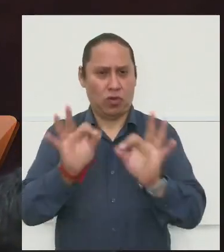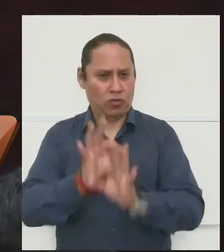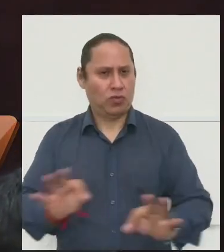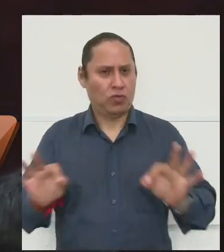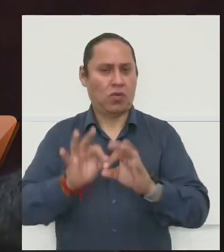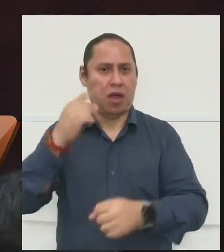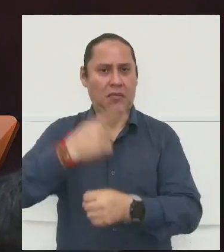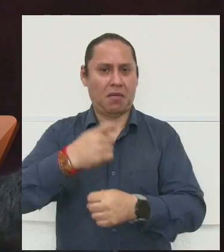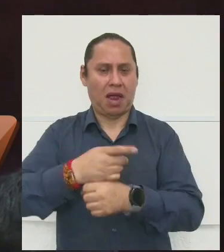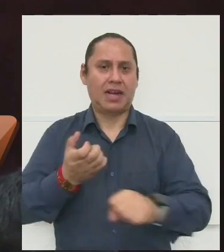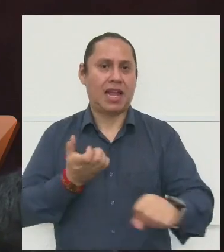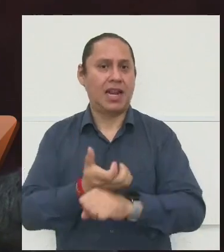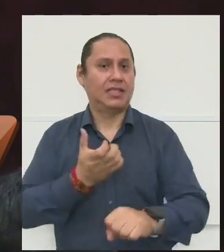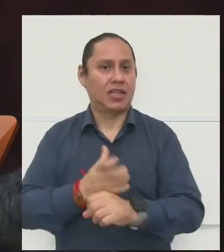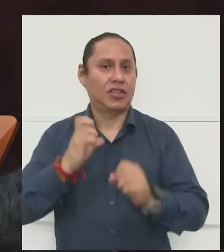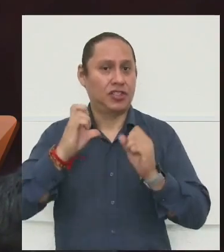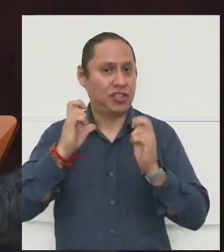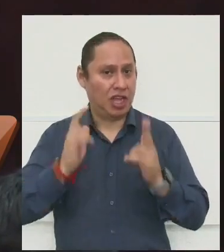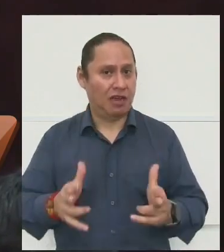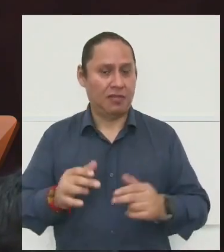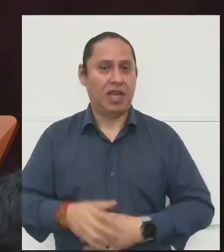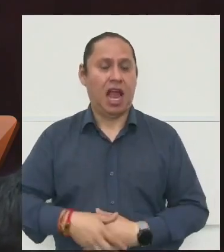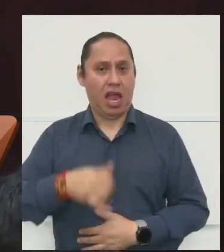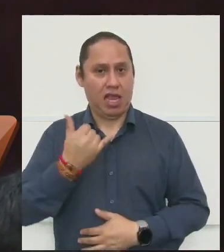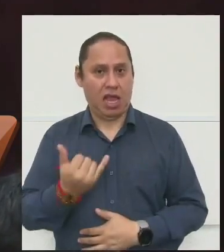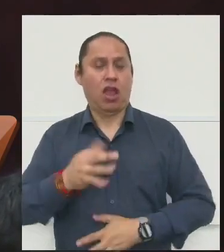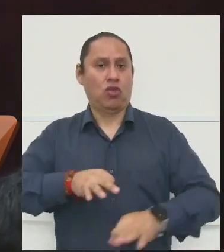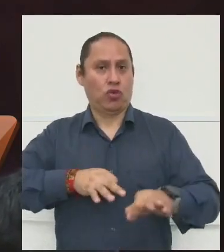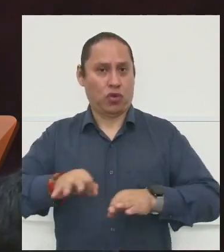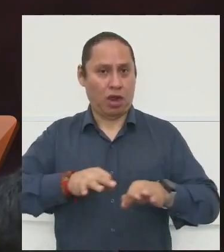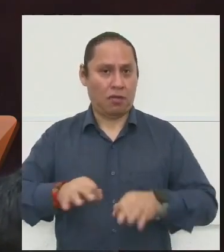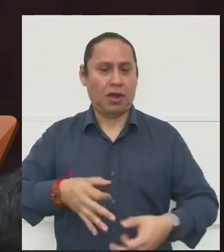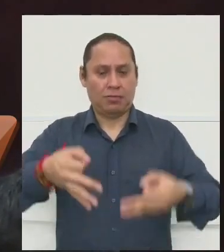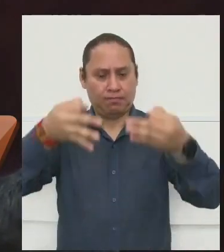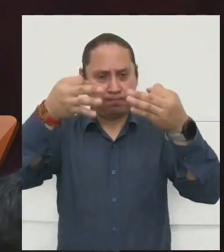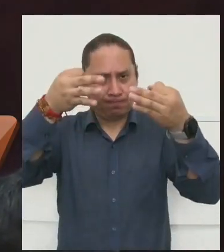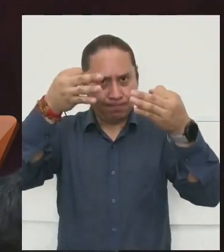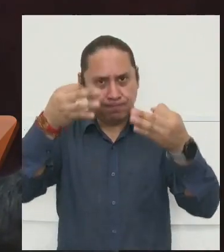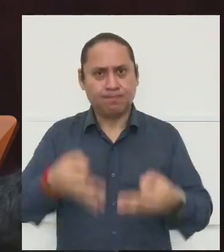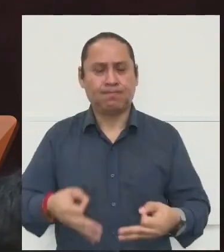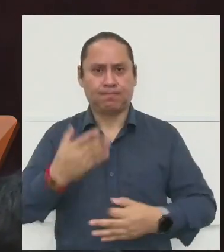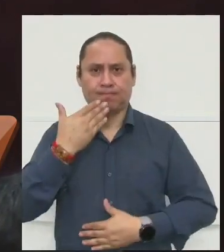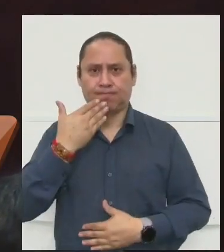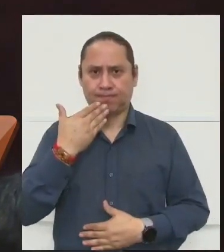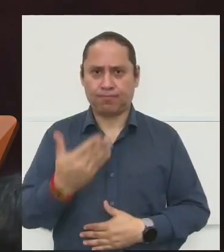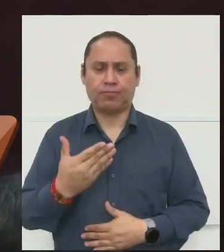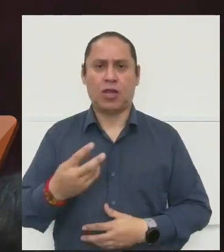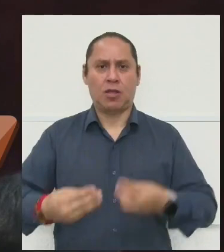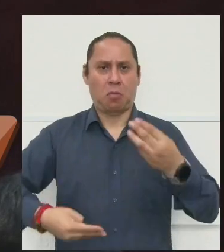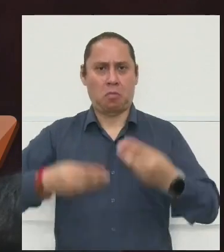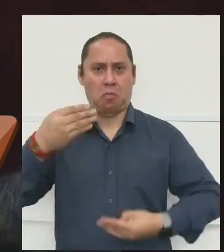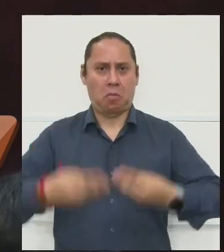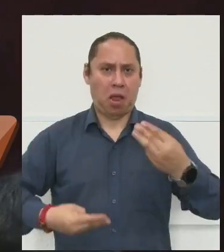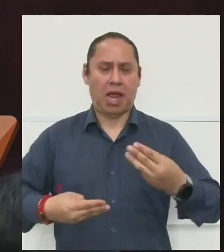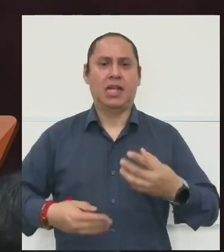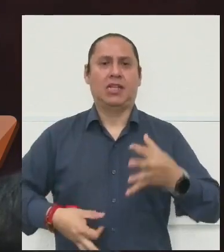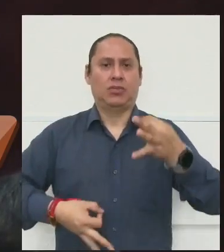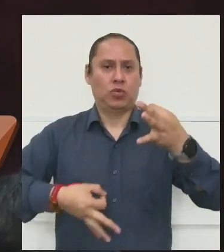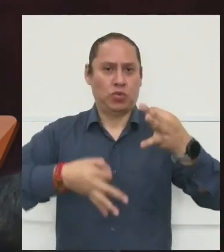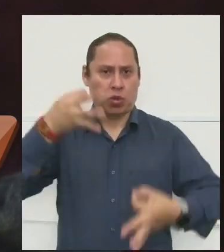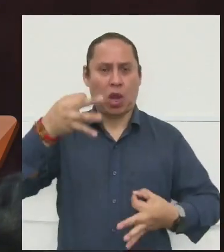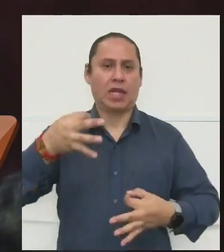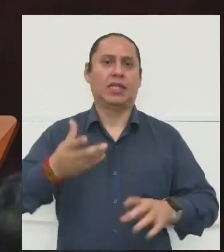demás legislación Estatal así como desempeñar Leal y patriótico el cargo de magistrada de la sala regional